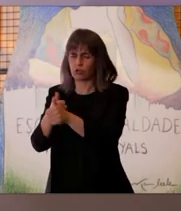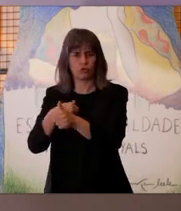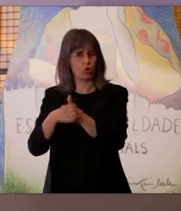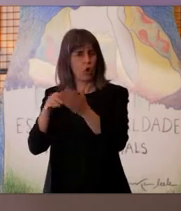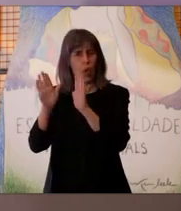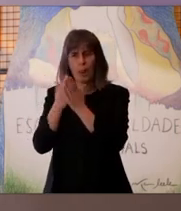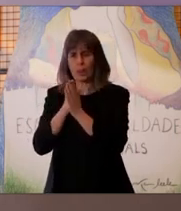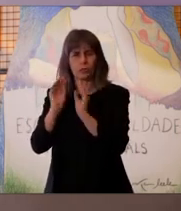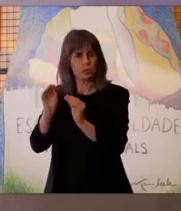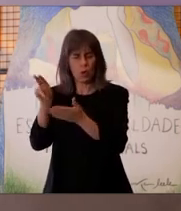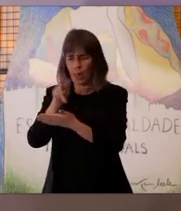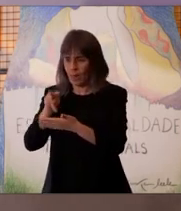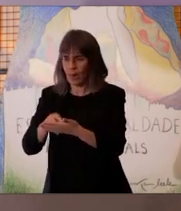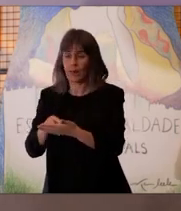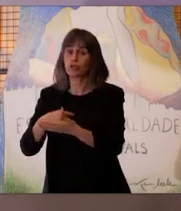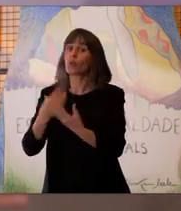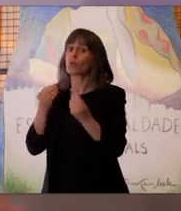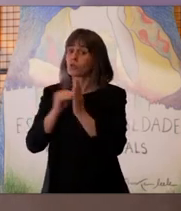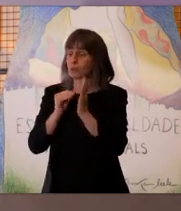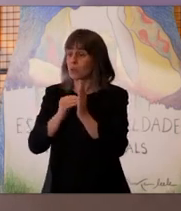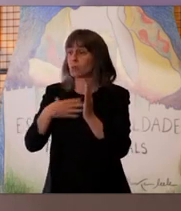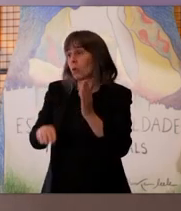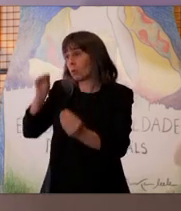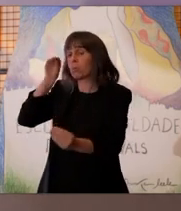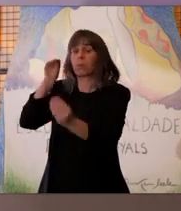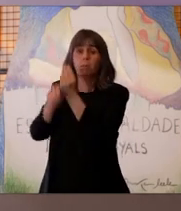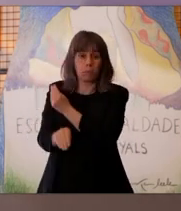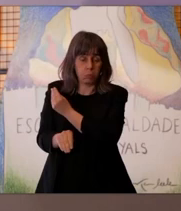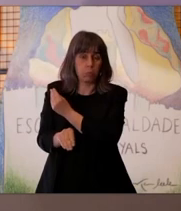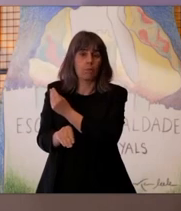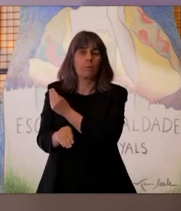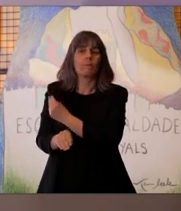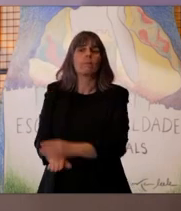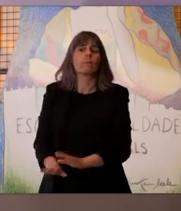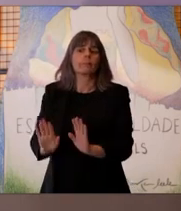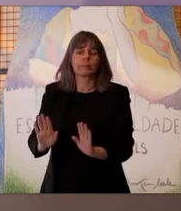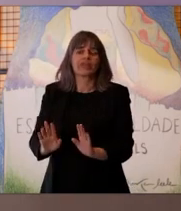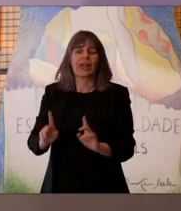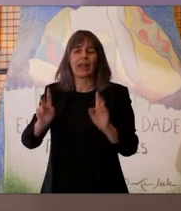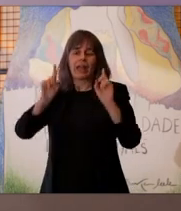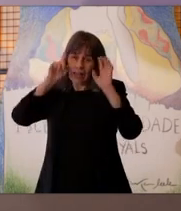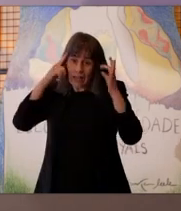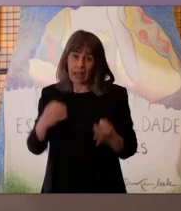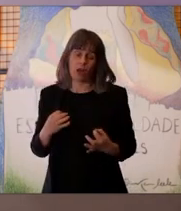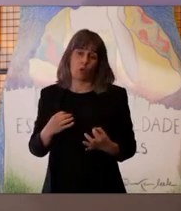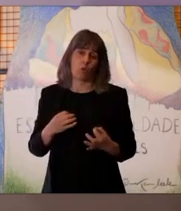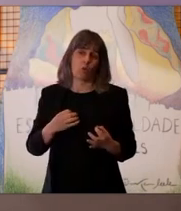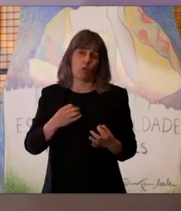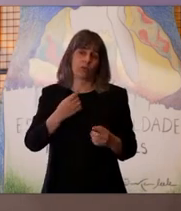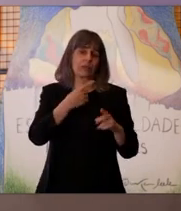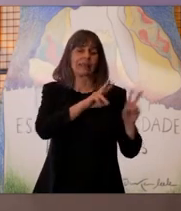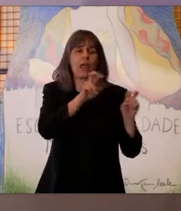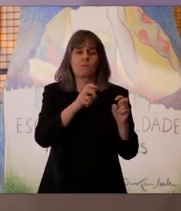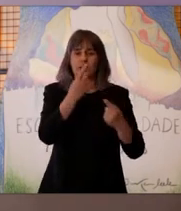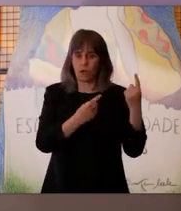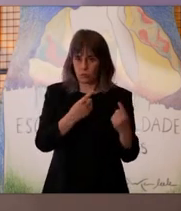y la sigo siguiendo no siempre estoy de acuerdo con ella en todo creo que hay cuestiones que es cierto